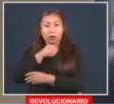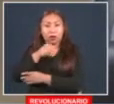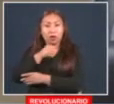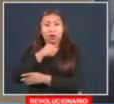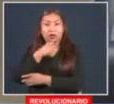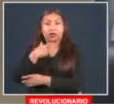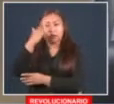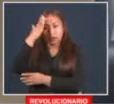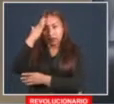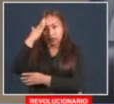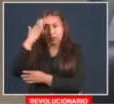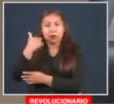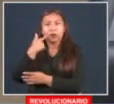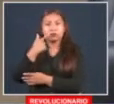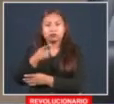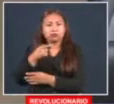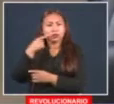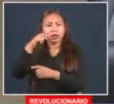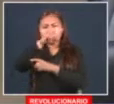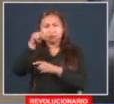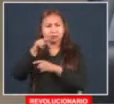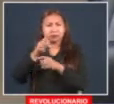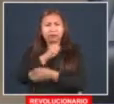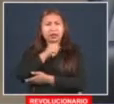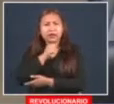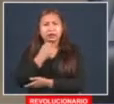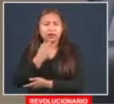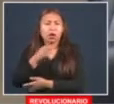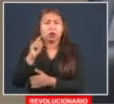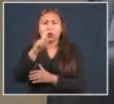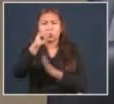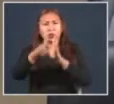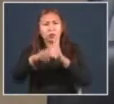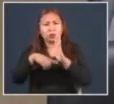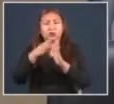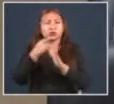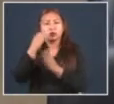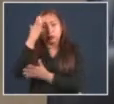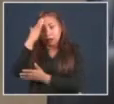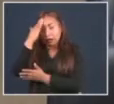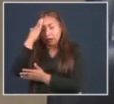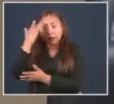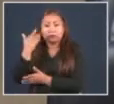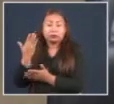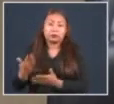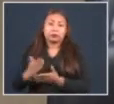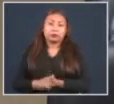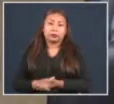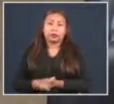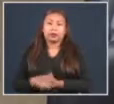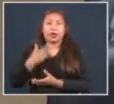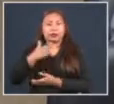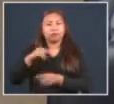con entrevista en menos de un minuto y los compañeros saben de lo que hablo y quedan extrañados. Está mi